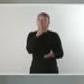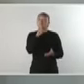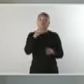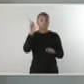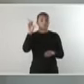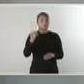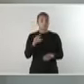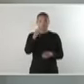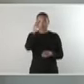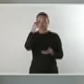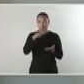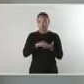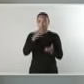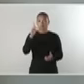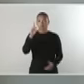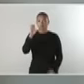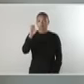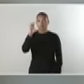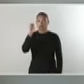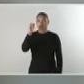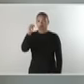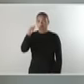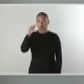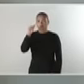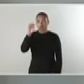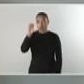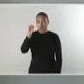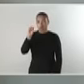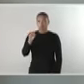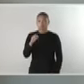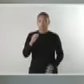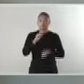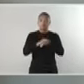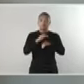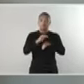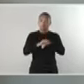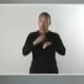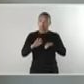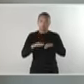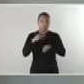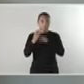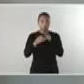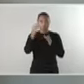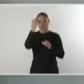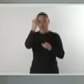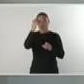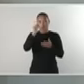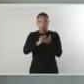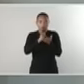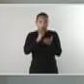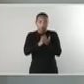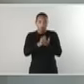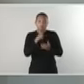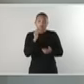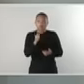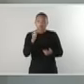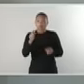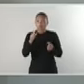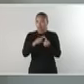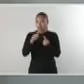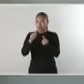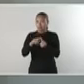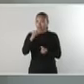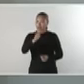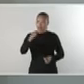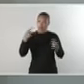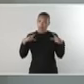delincuentes Amigas y amigos aquí en Tamaulipas todos sabemos Quién es quién los que se han hecho ricos de la noche a la